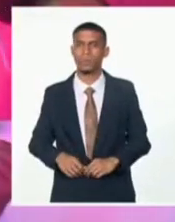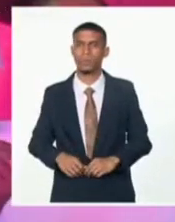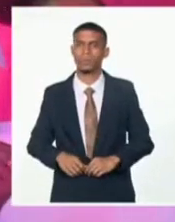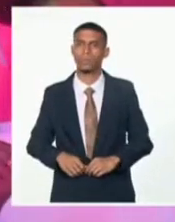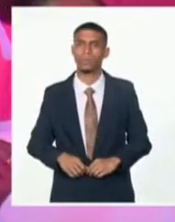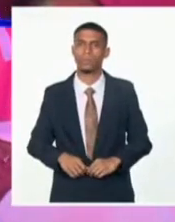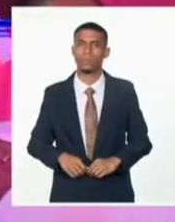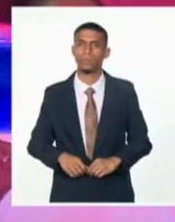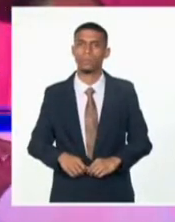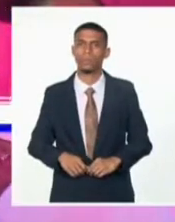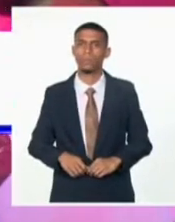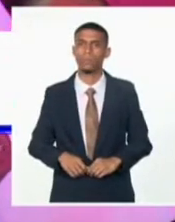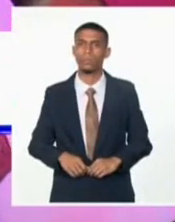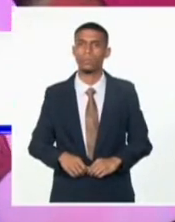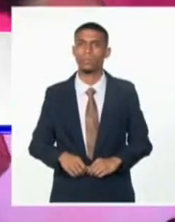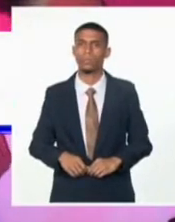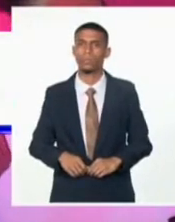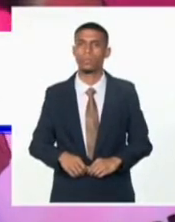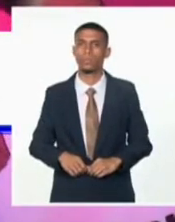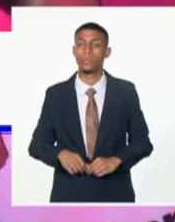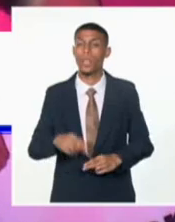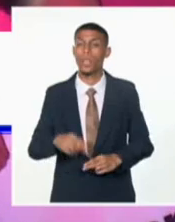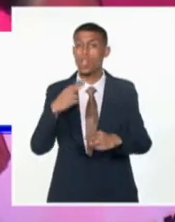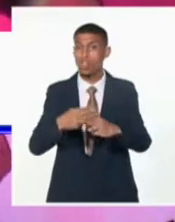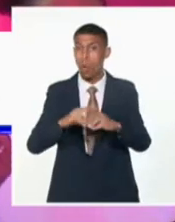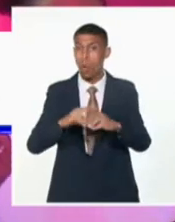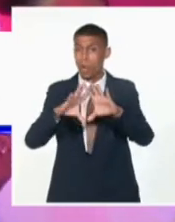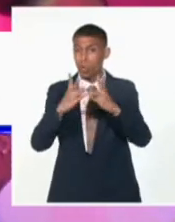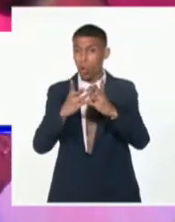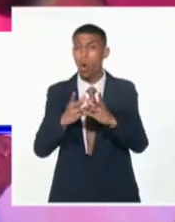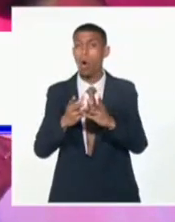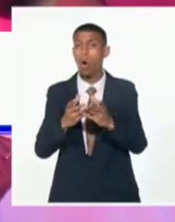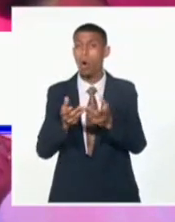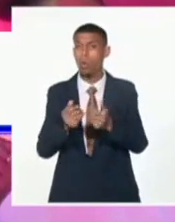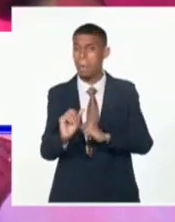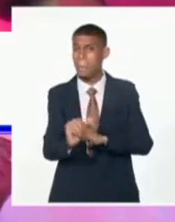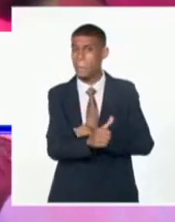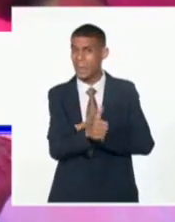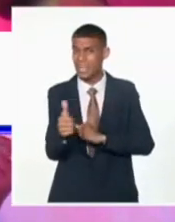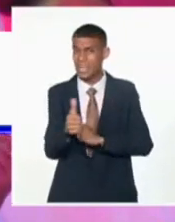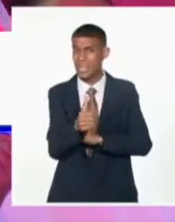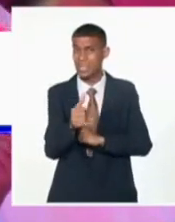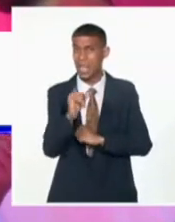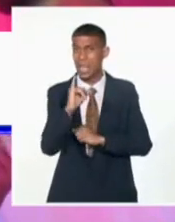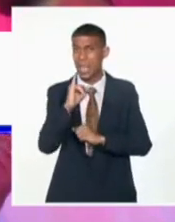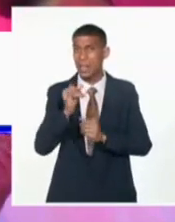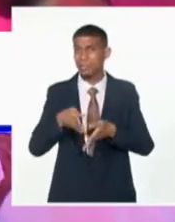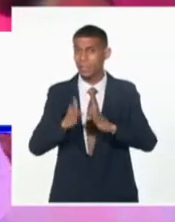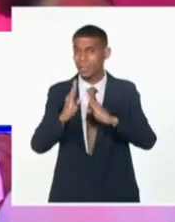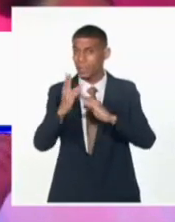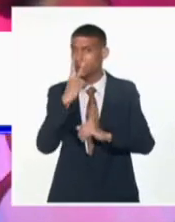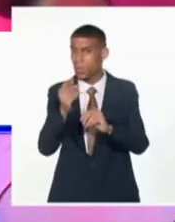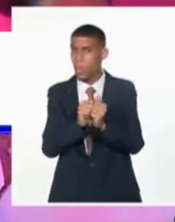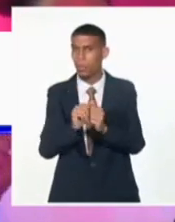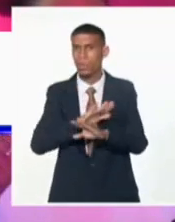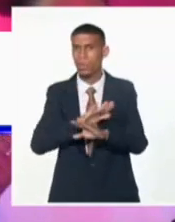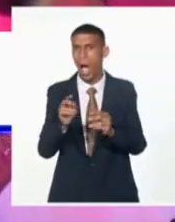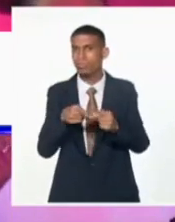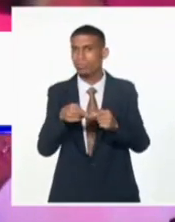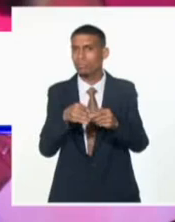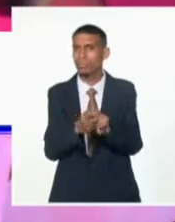En nombre de la presidencia del INDE, del comité organizador, dejo oficialmente inaugurado los 59 Juegos